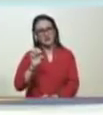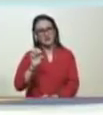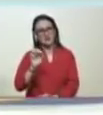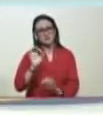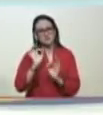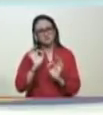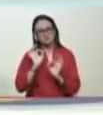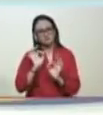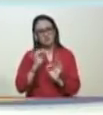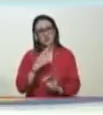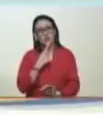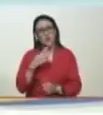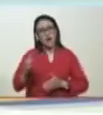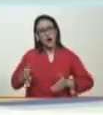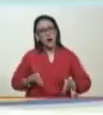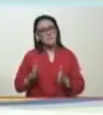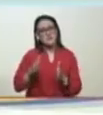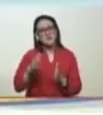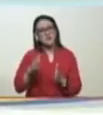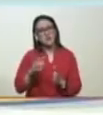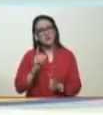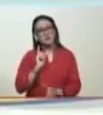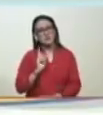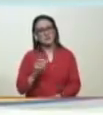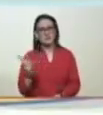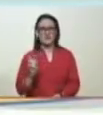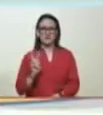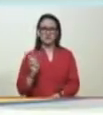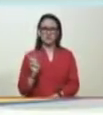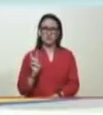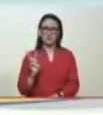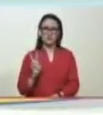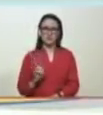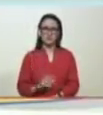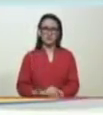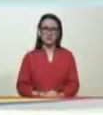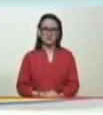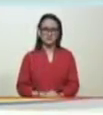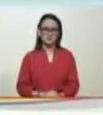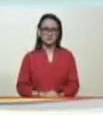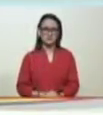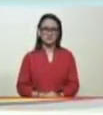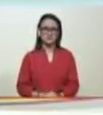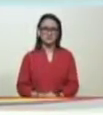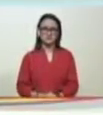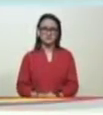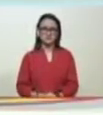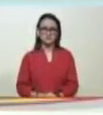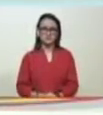camino que debe tomar la República y que seguiremos